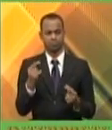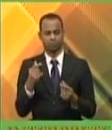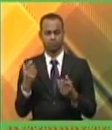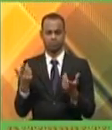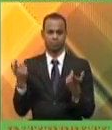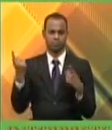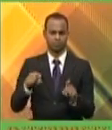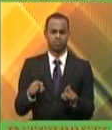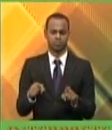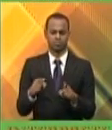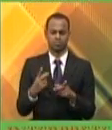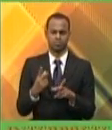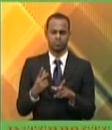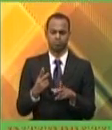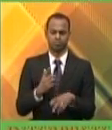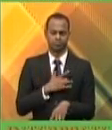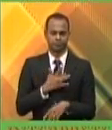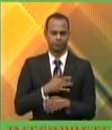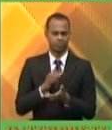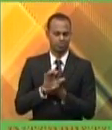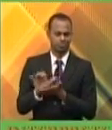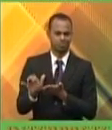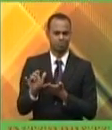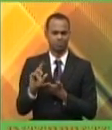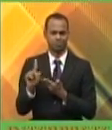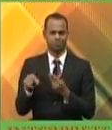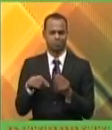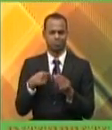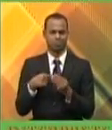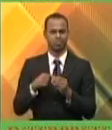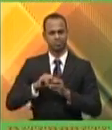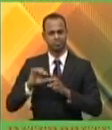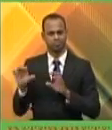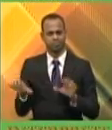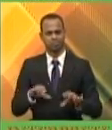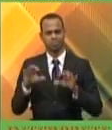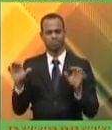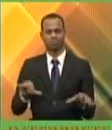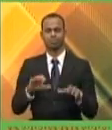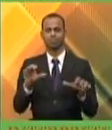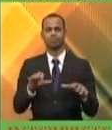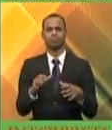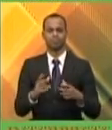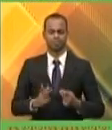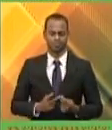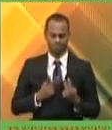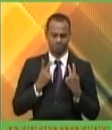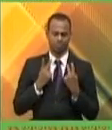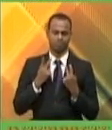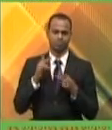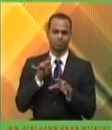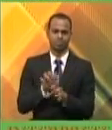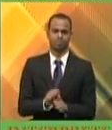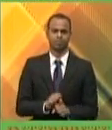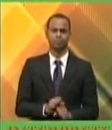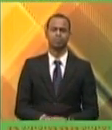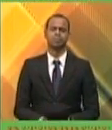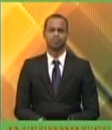alto nivel de exclusión en el desenvolvimiento de sus vidas cotidianas